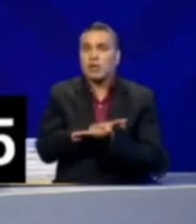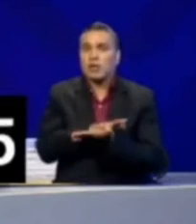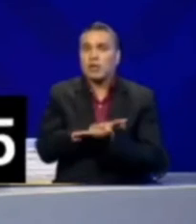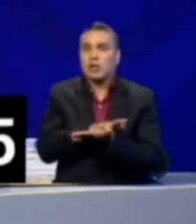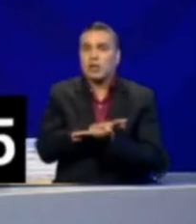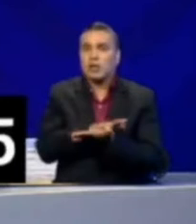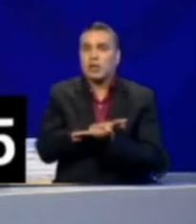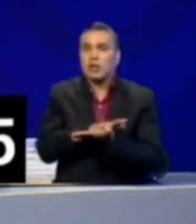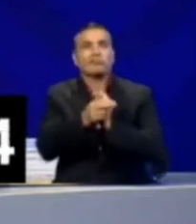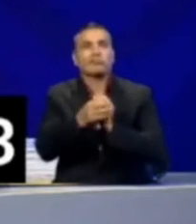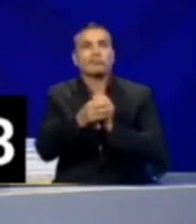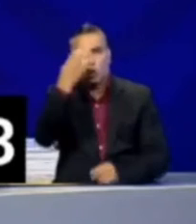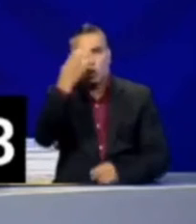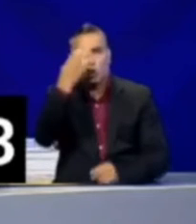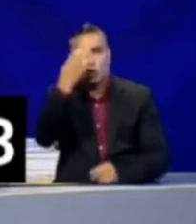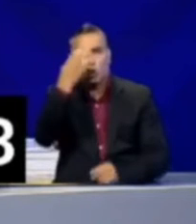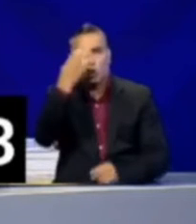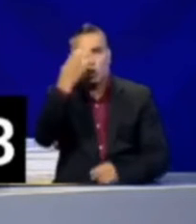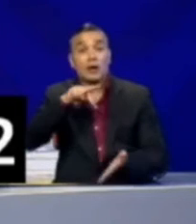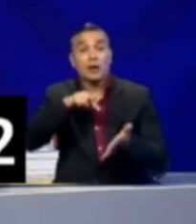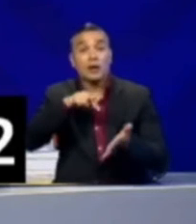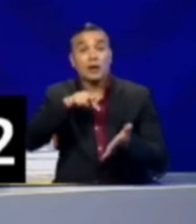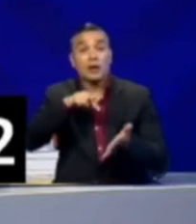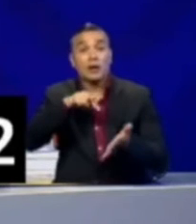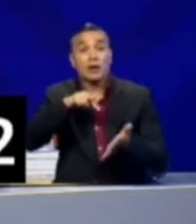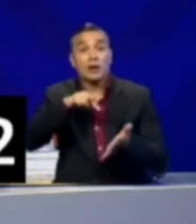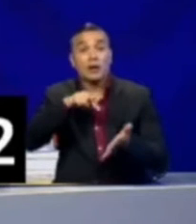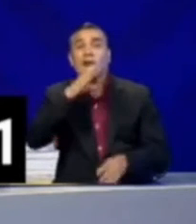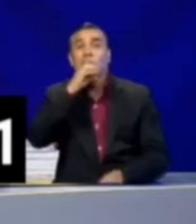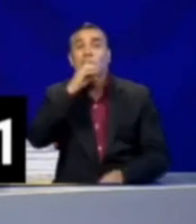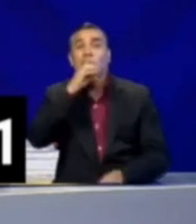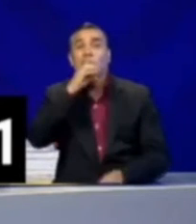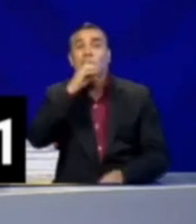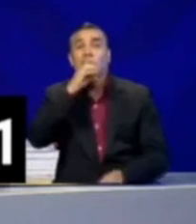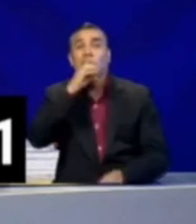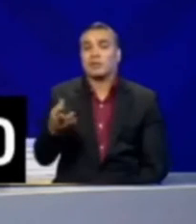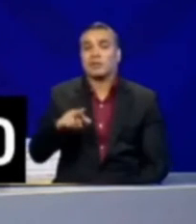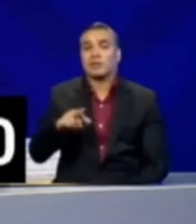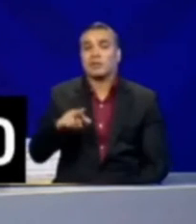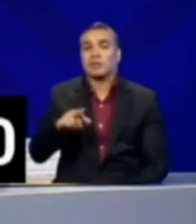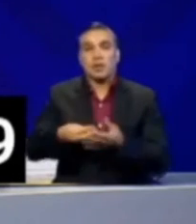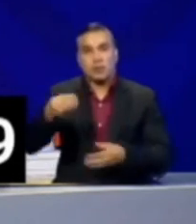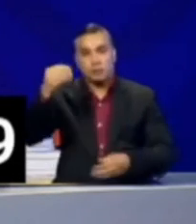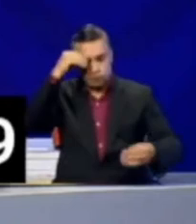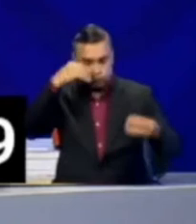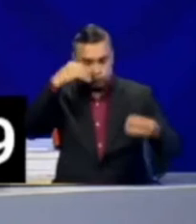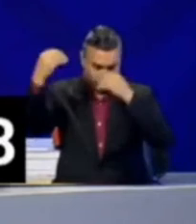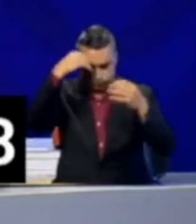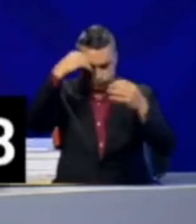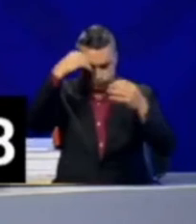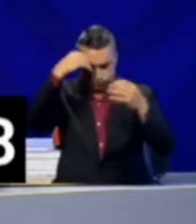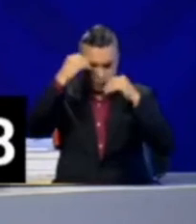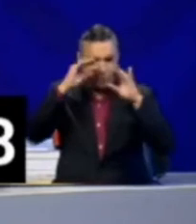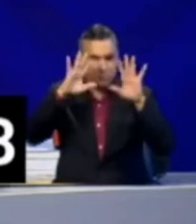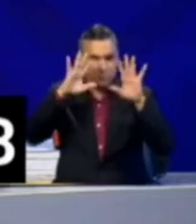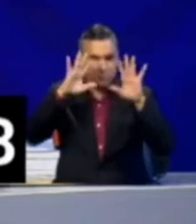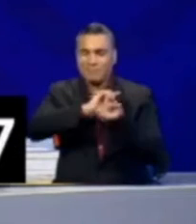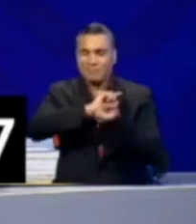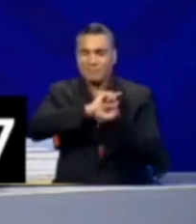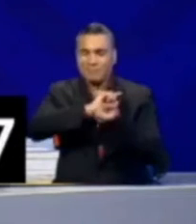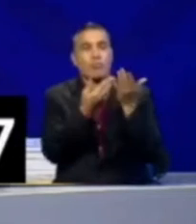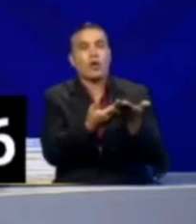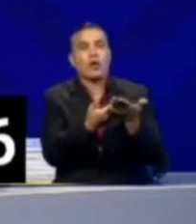una reforma educativa. Para pasar de un modelo caduco de memorización de datos e información a un modelo